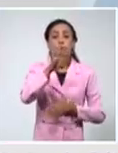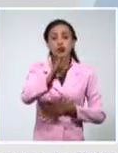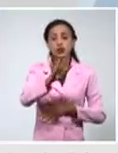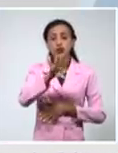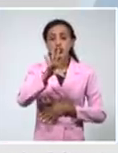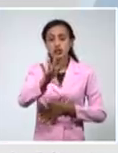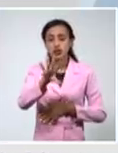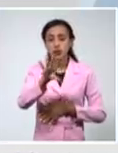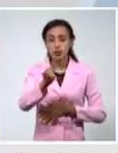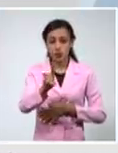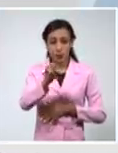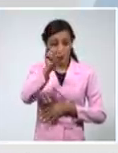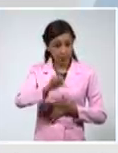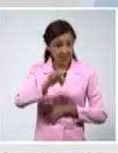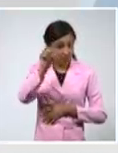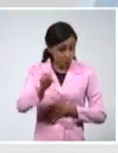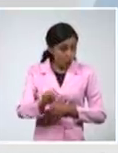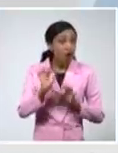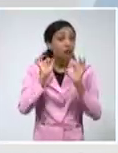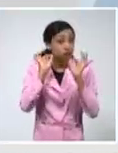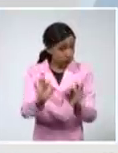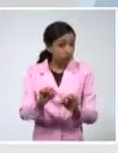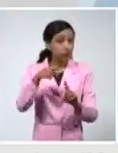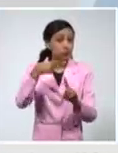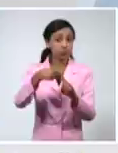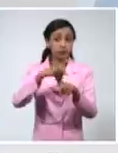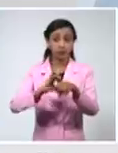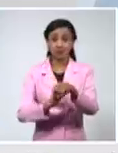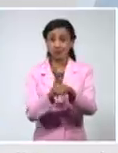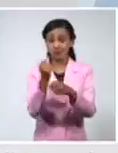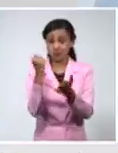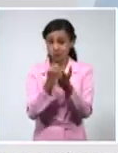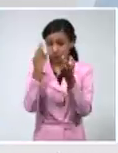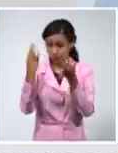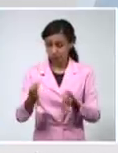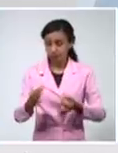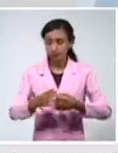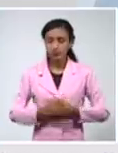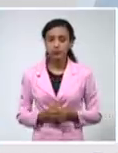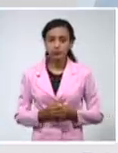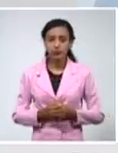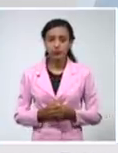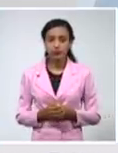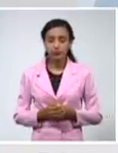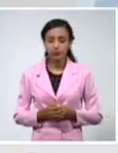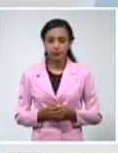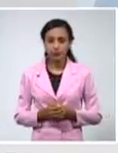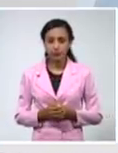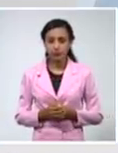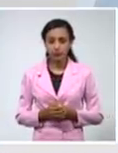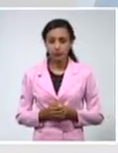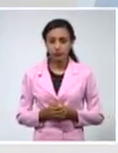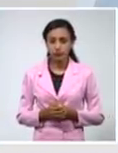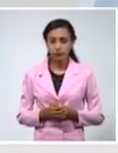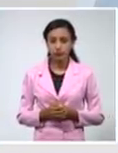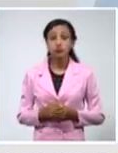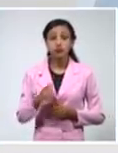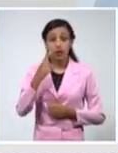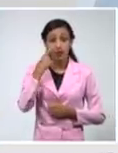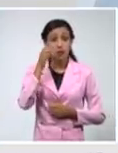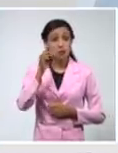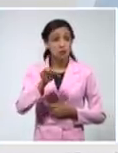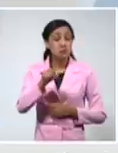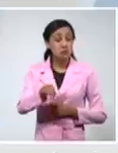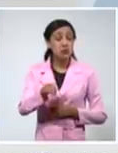4.451 personas con COVID-19. Pudiéramos decir que como consecuencia de las altas que se han venido